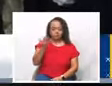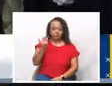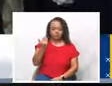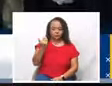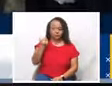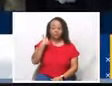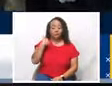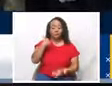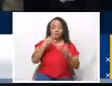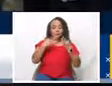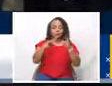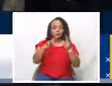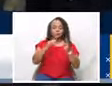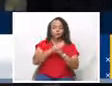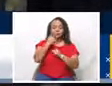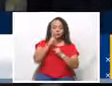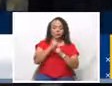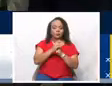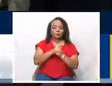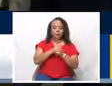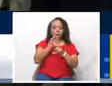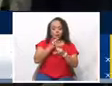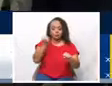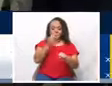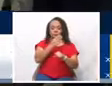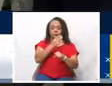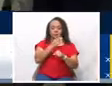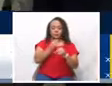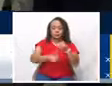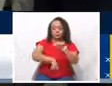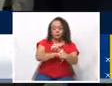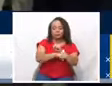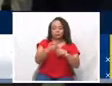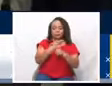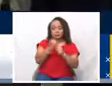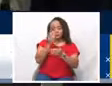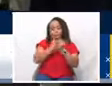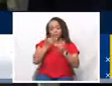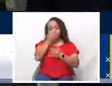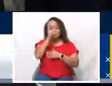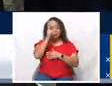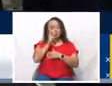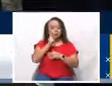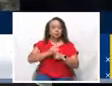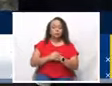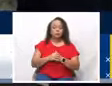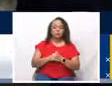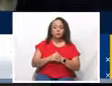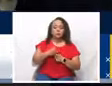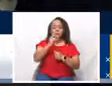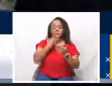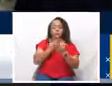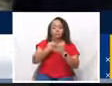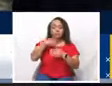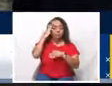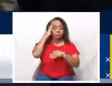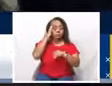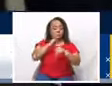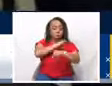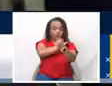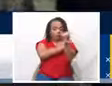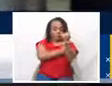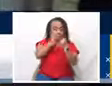hay intentos, ¿verdad? Incluso por parte de la federación, en el caso del fútbol, de hacer algo allá en Limón. Uh-huh. Y bueno, sé que autoridades